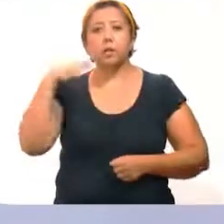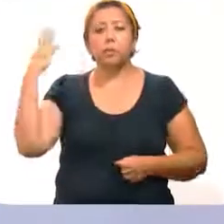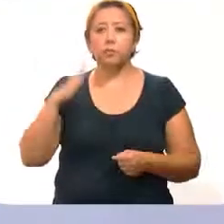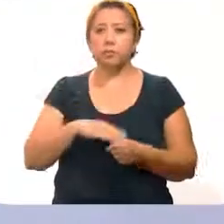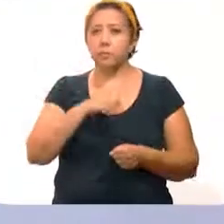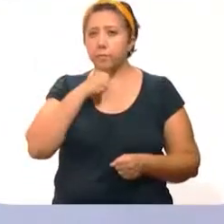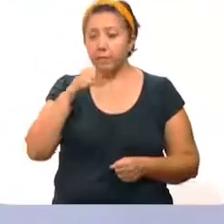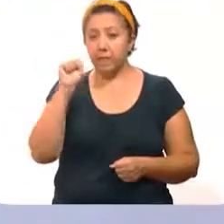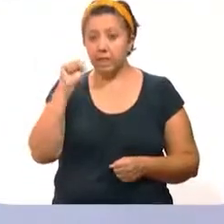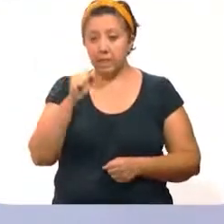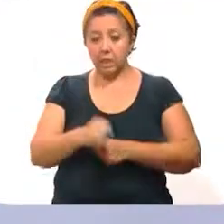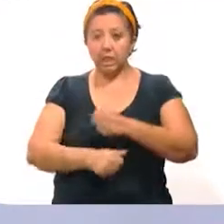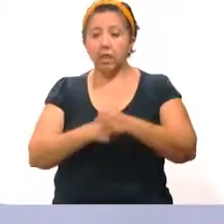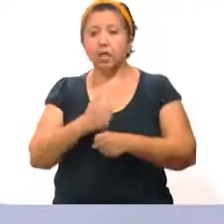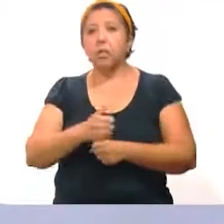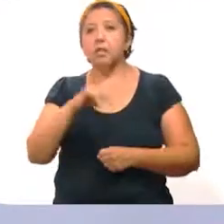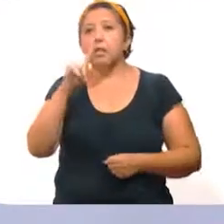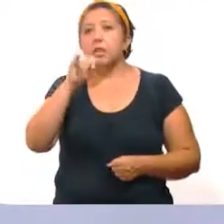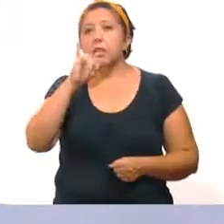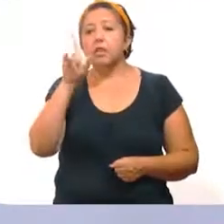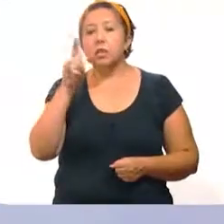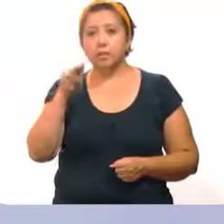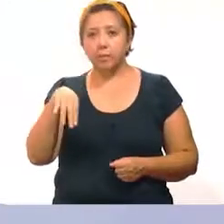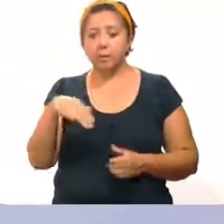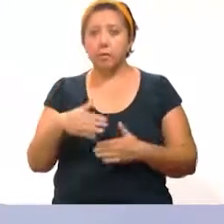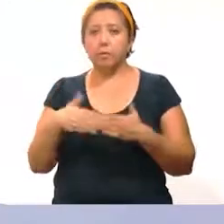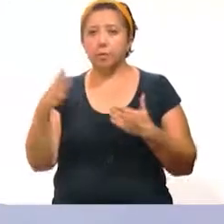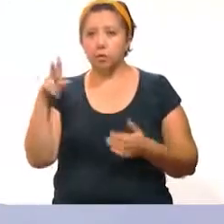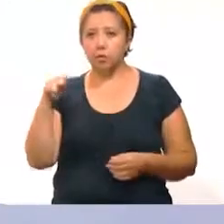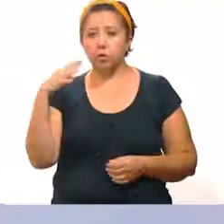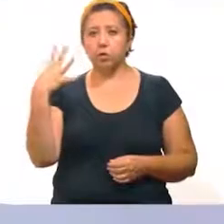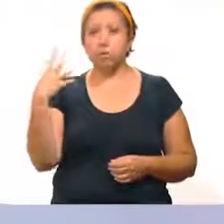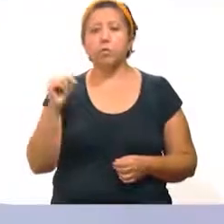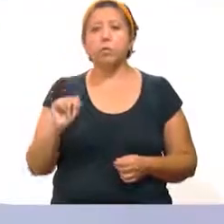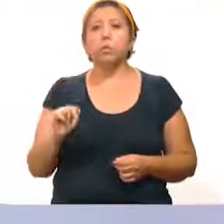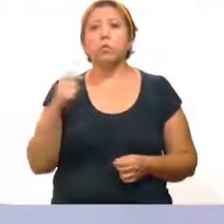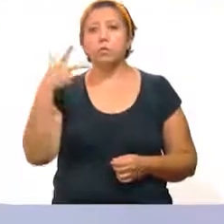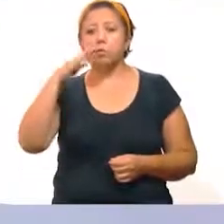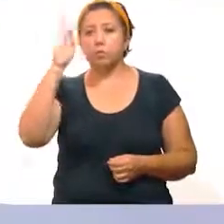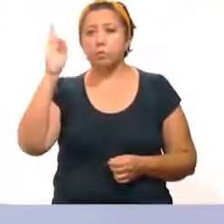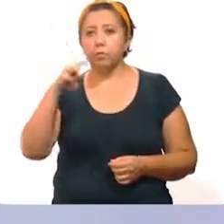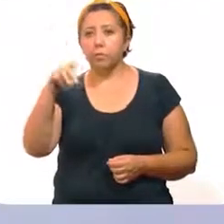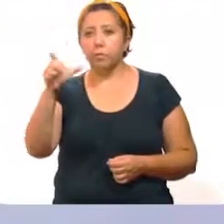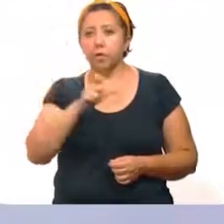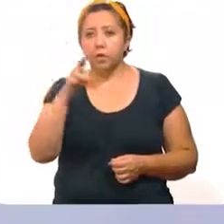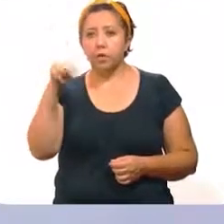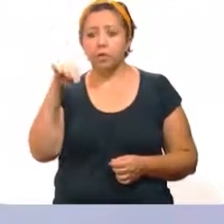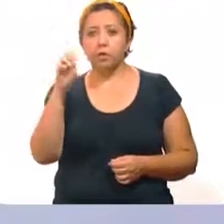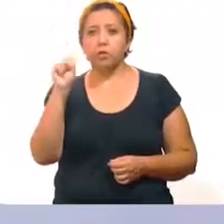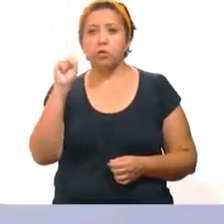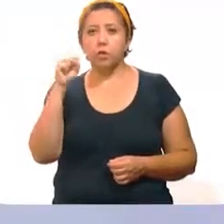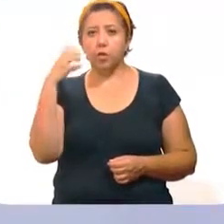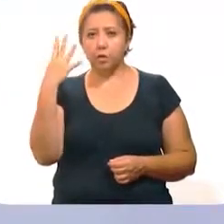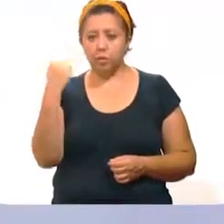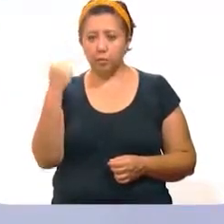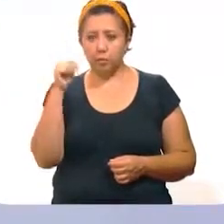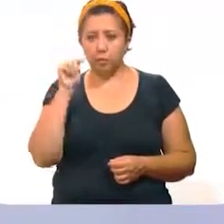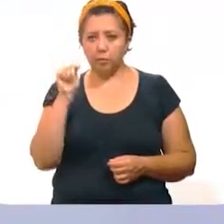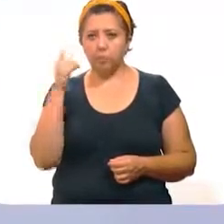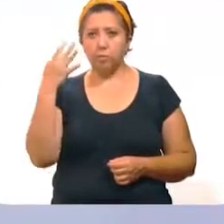adultos mayores de 60 años en Tizimín, con un avance del 84.8% y Maxcanú,